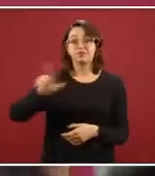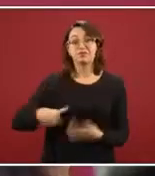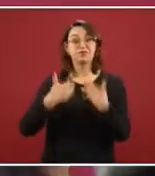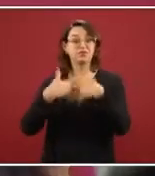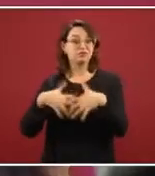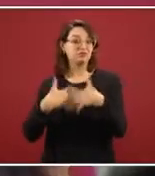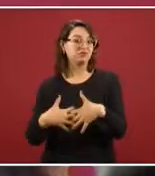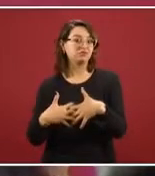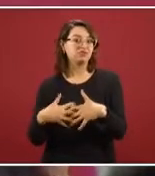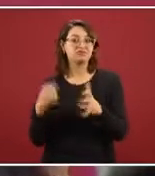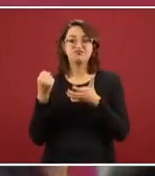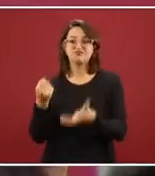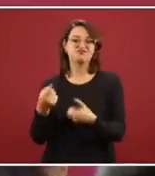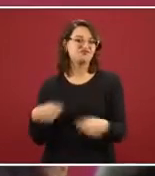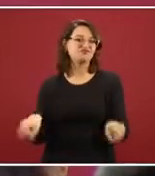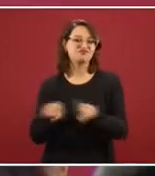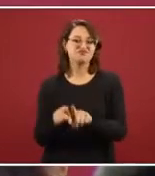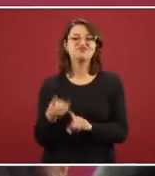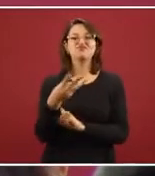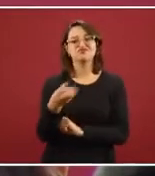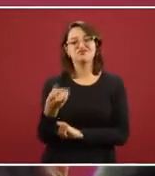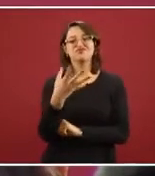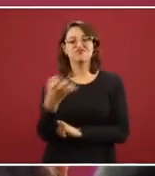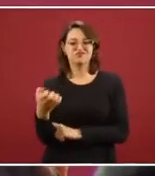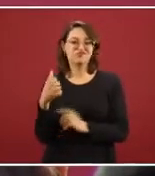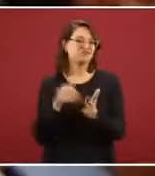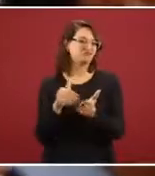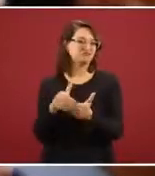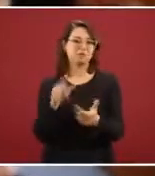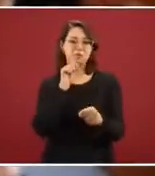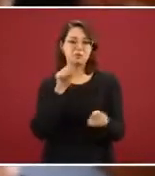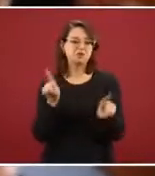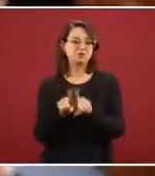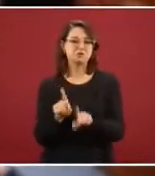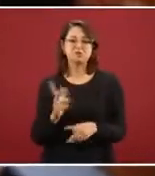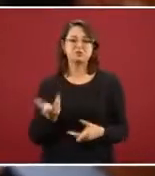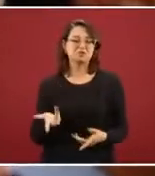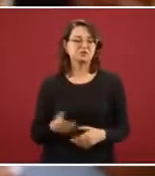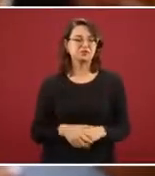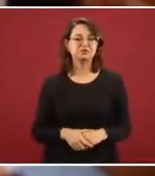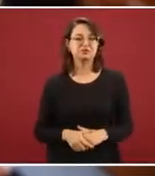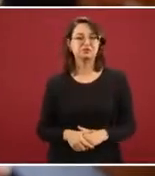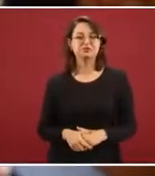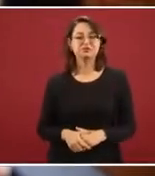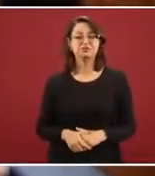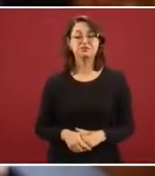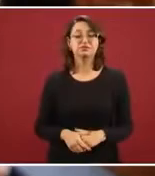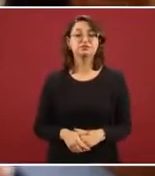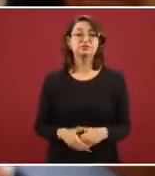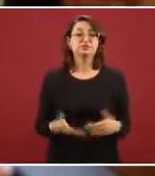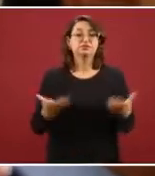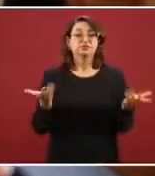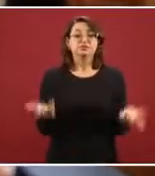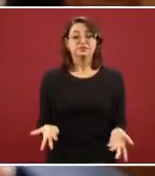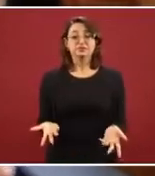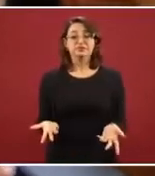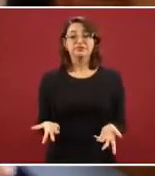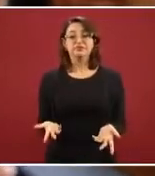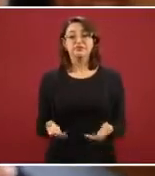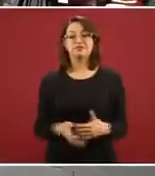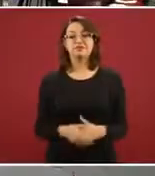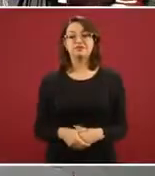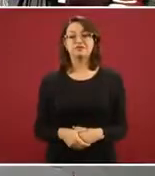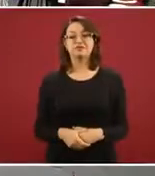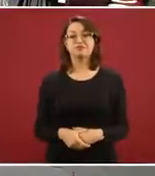mismo 300 500 millones entonces esta es